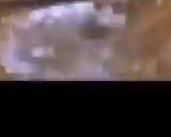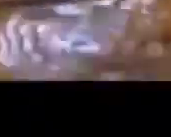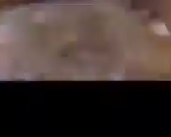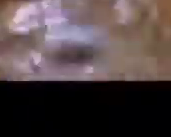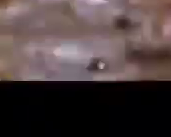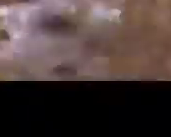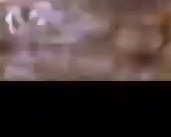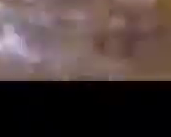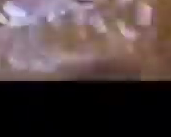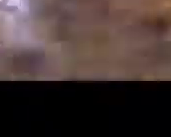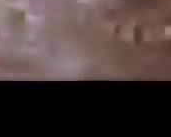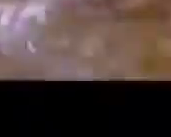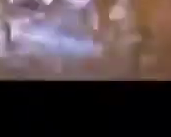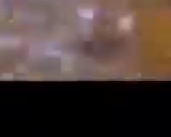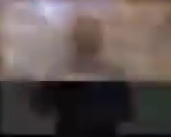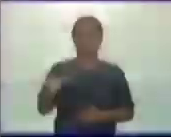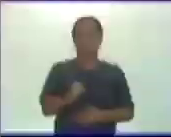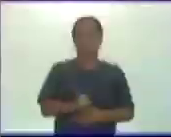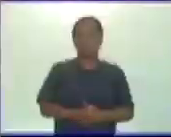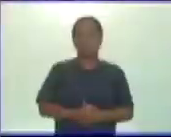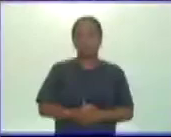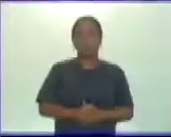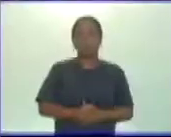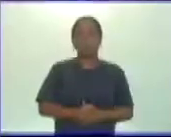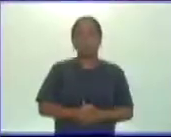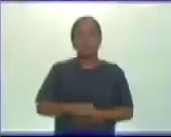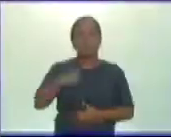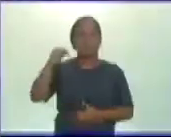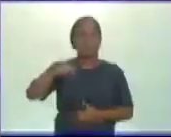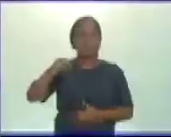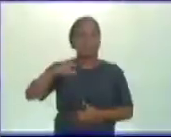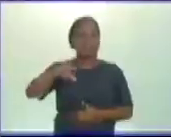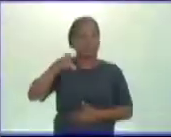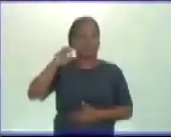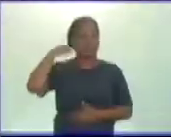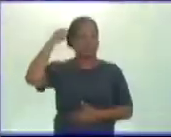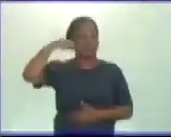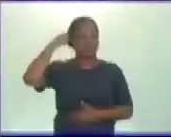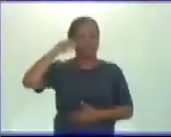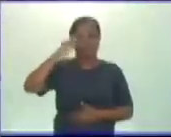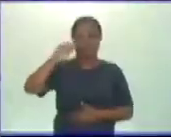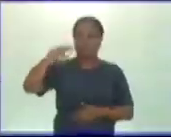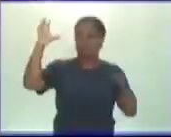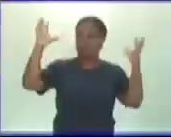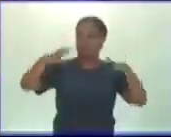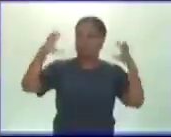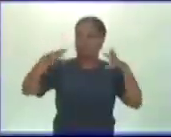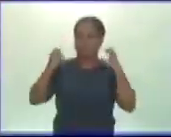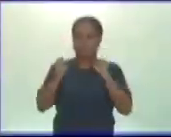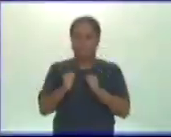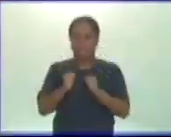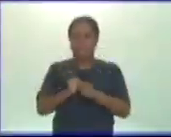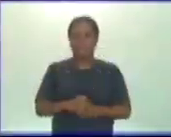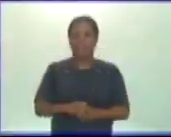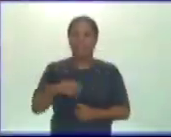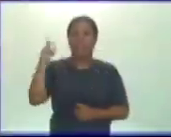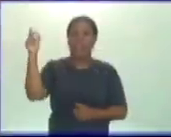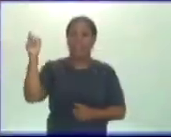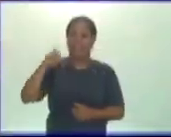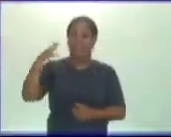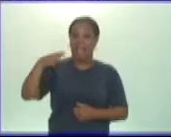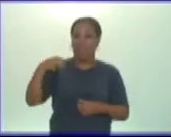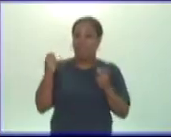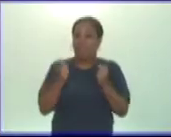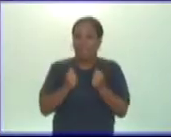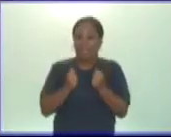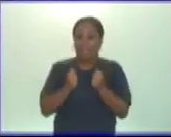Hola a todos y bienvenidos a Ecología Verde. En este nuevo vídeo hablaremos sobre la lluvia ácida. La lluvia ácida se puede definir